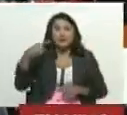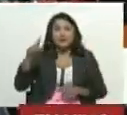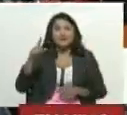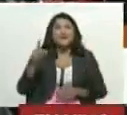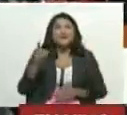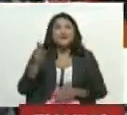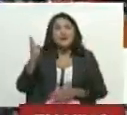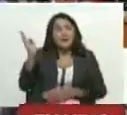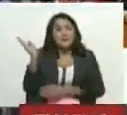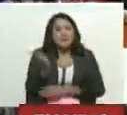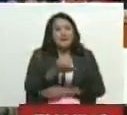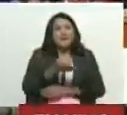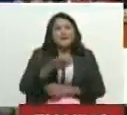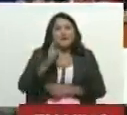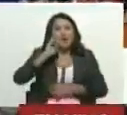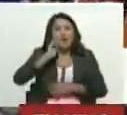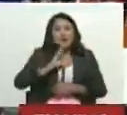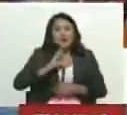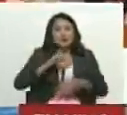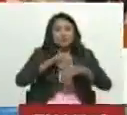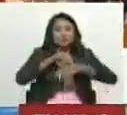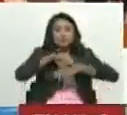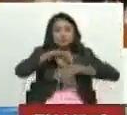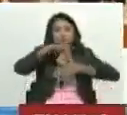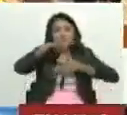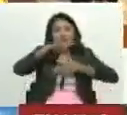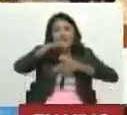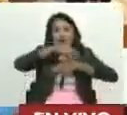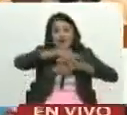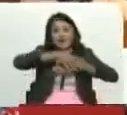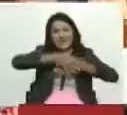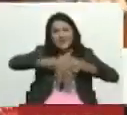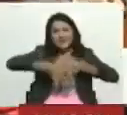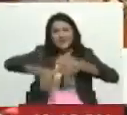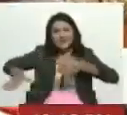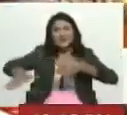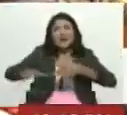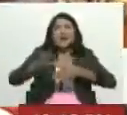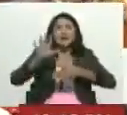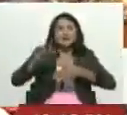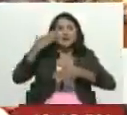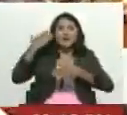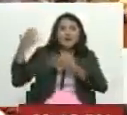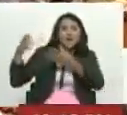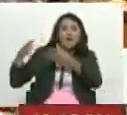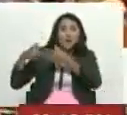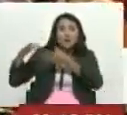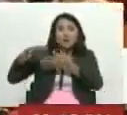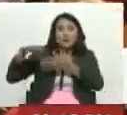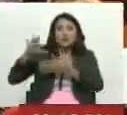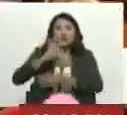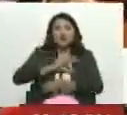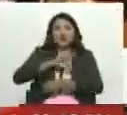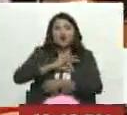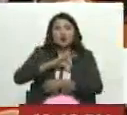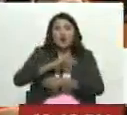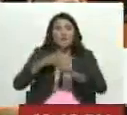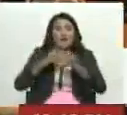por América Latina es la voz que levantan los movimientos organizaciones sociales y delegados